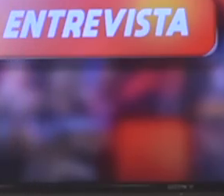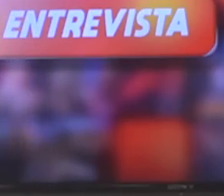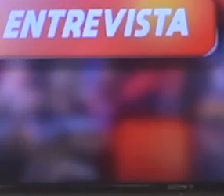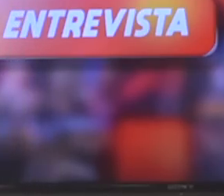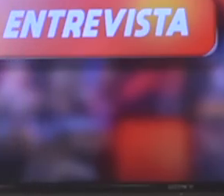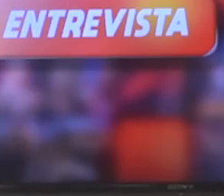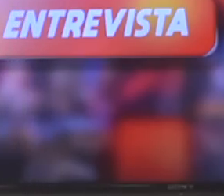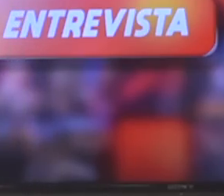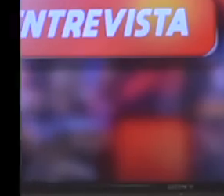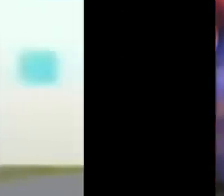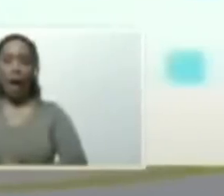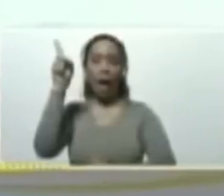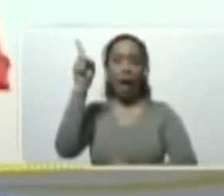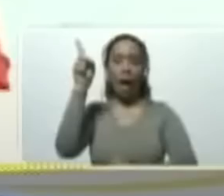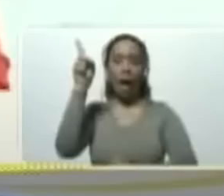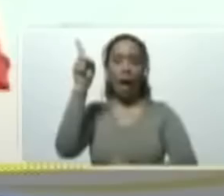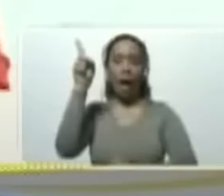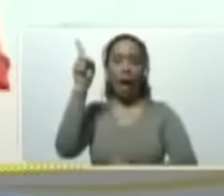Carreño. Adelante.